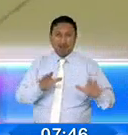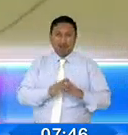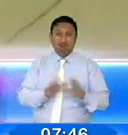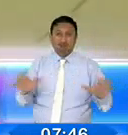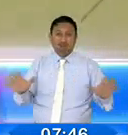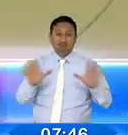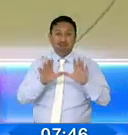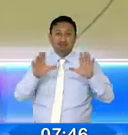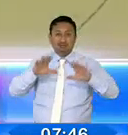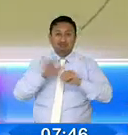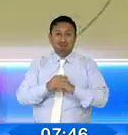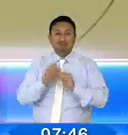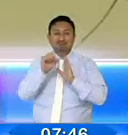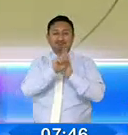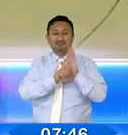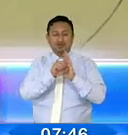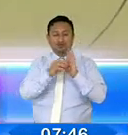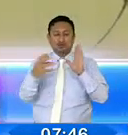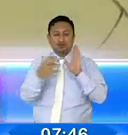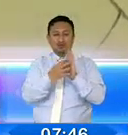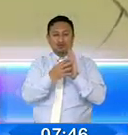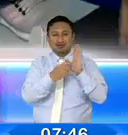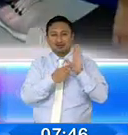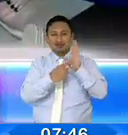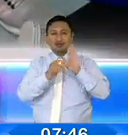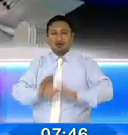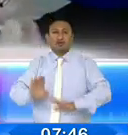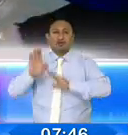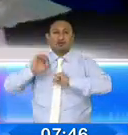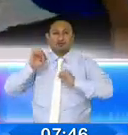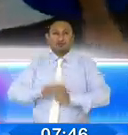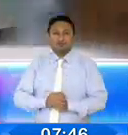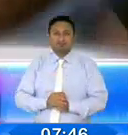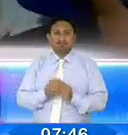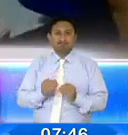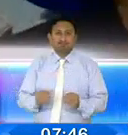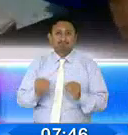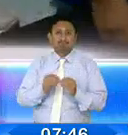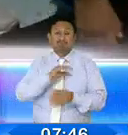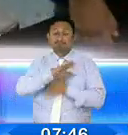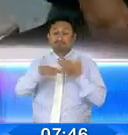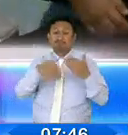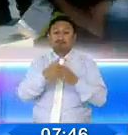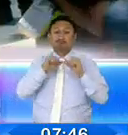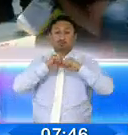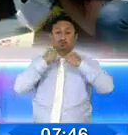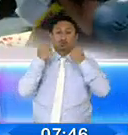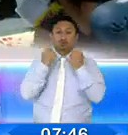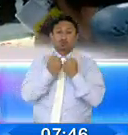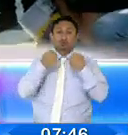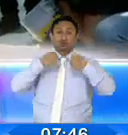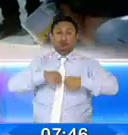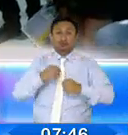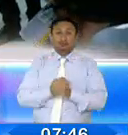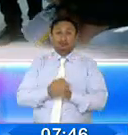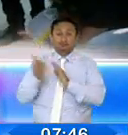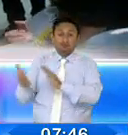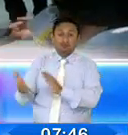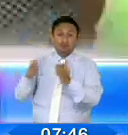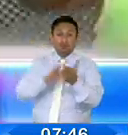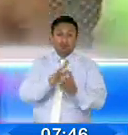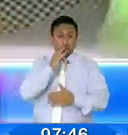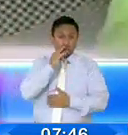símbolo de esa unidad y compromiso que buscan que crezca en toda la sociedad para que no se pierdan más vidas de niños que dejan